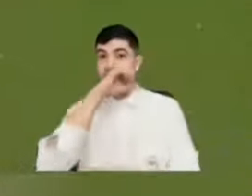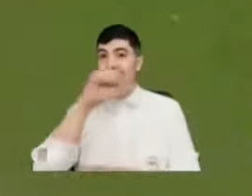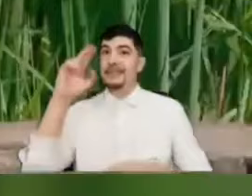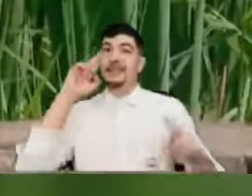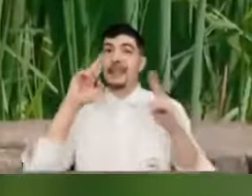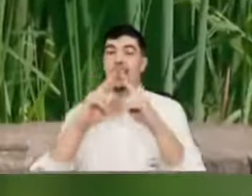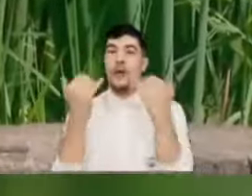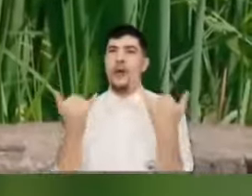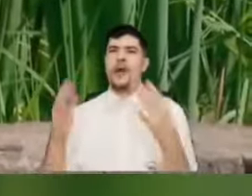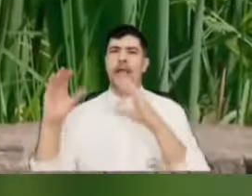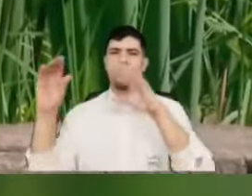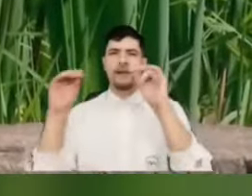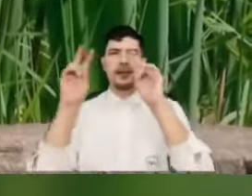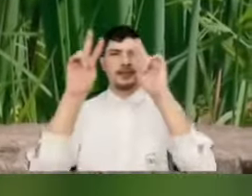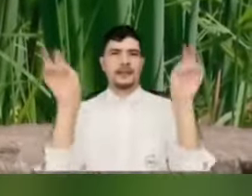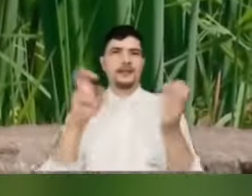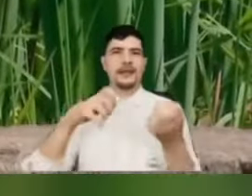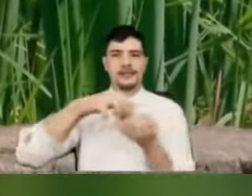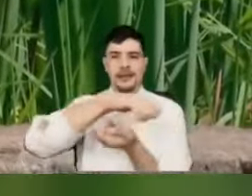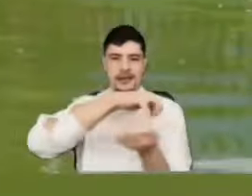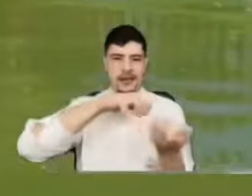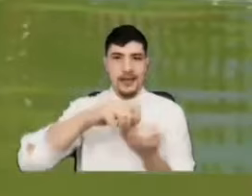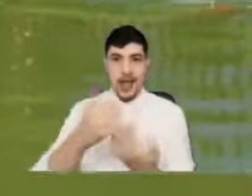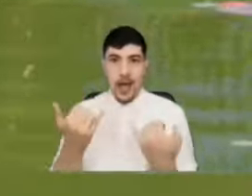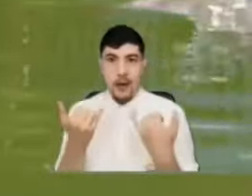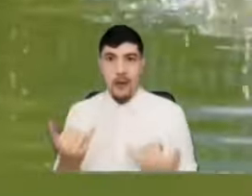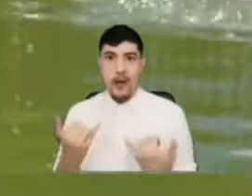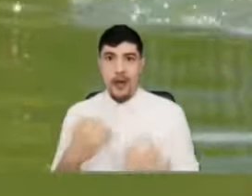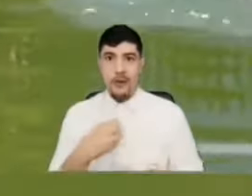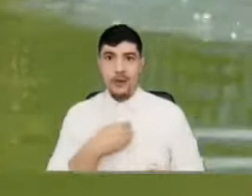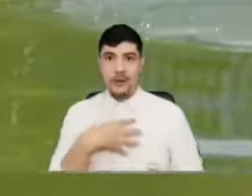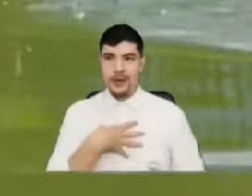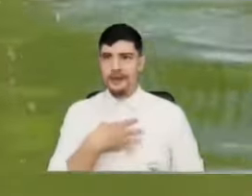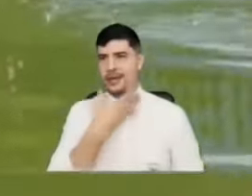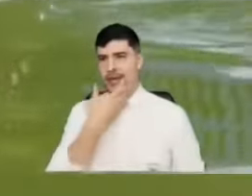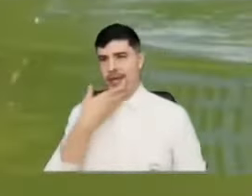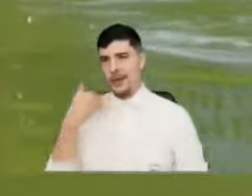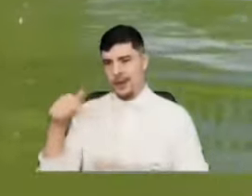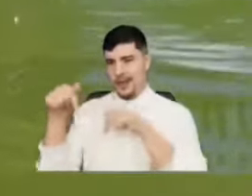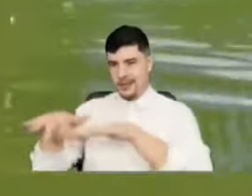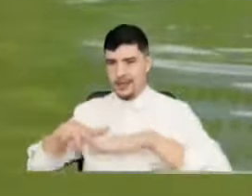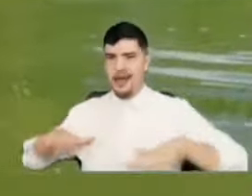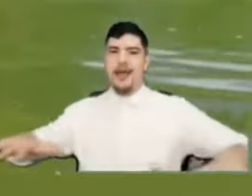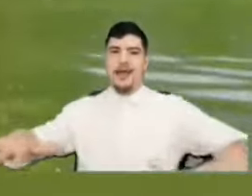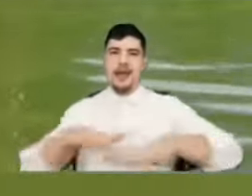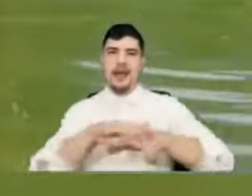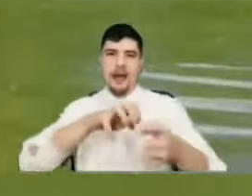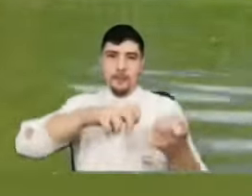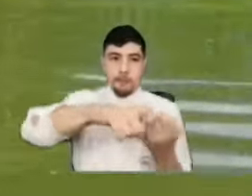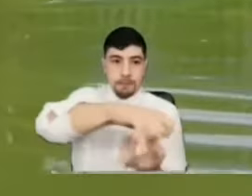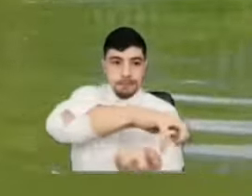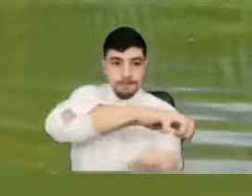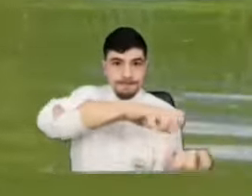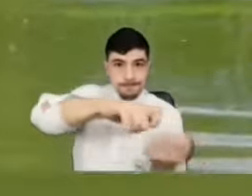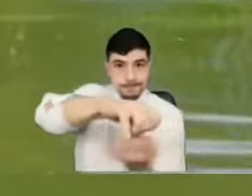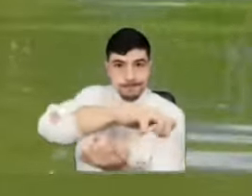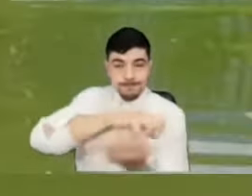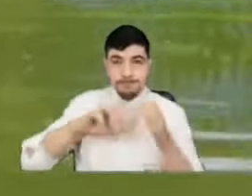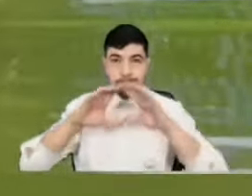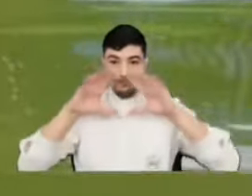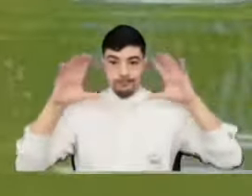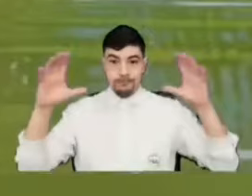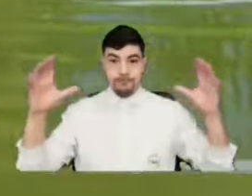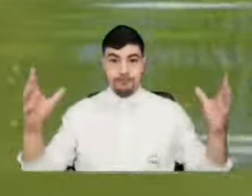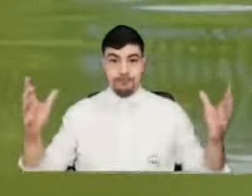y qué mejor oportunidad que este maravilloso paisaje. El ecosistema, podemos decir que desde el planeta hasta debajo de